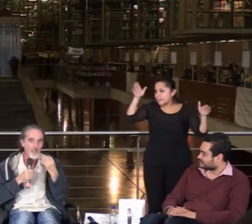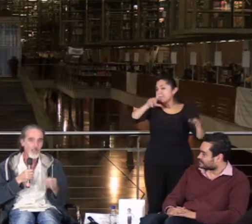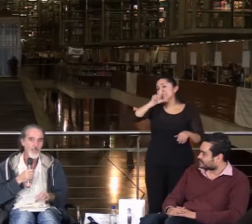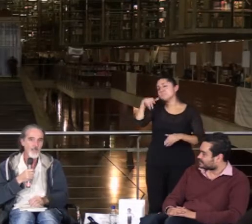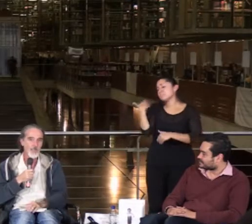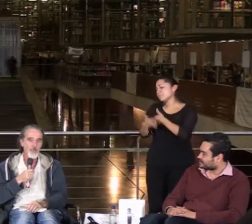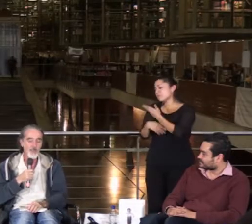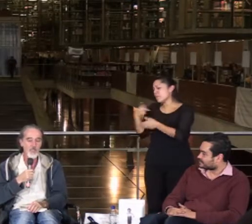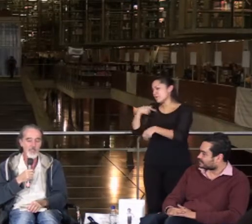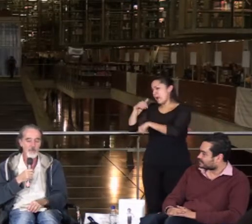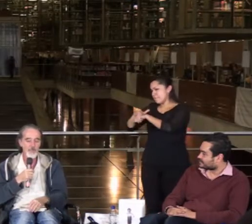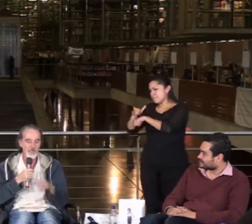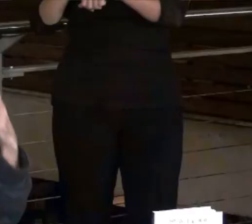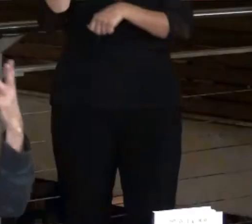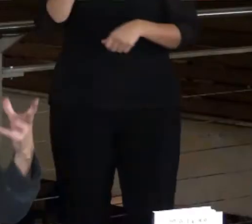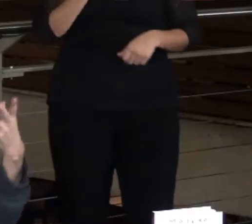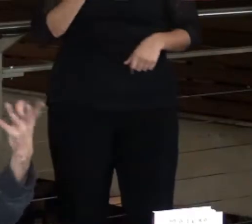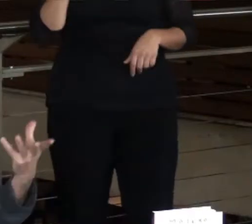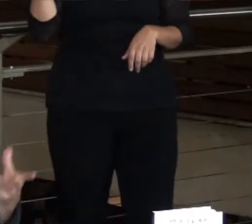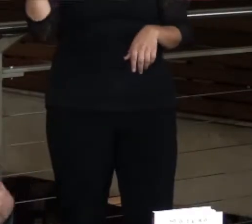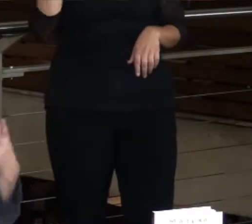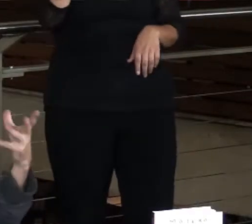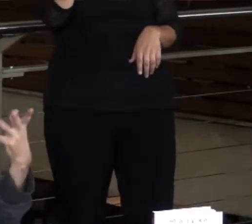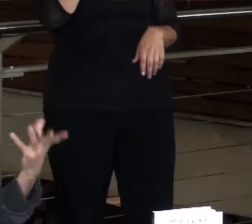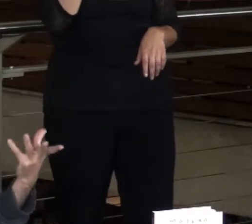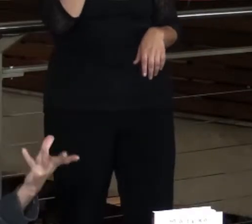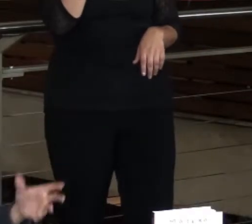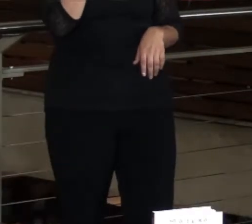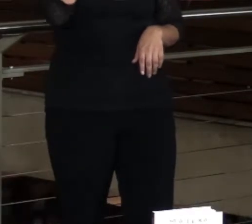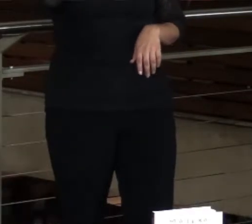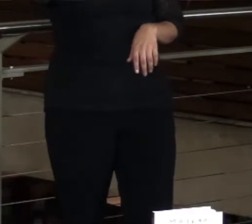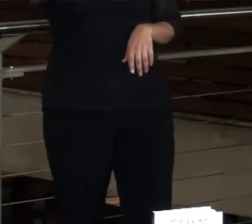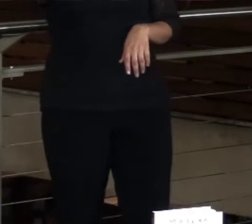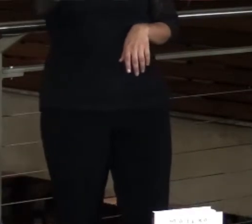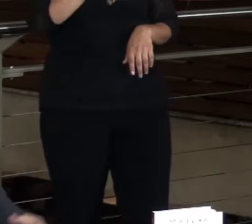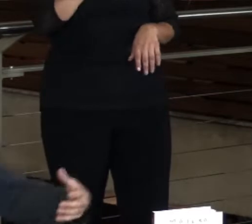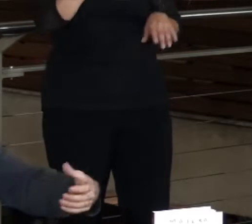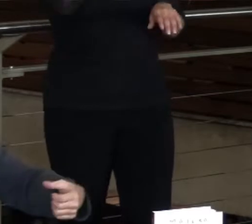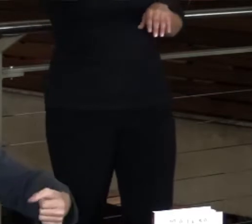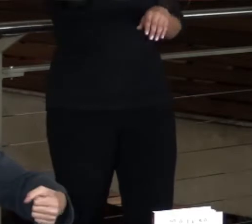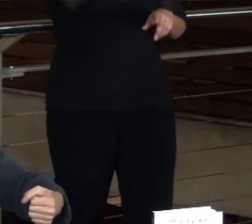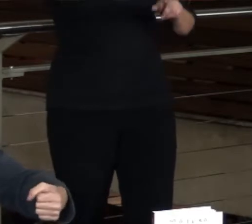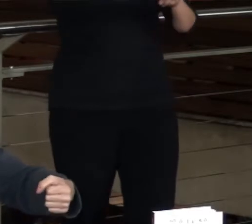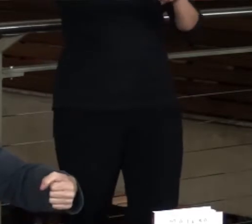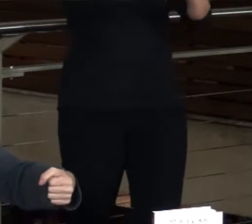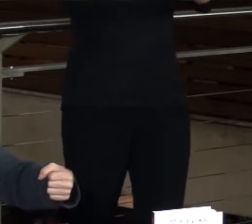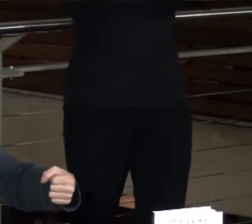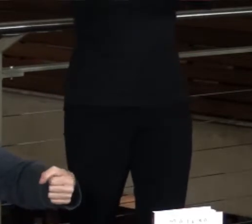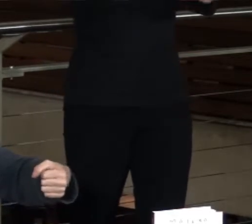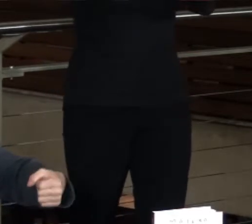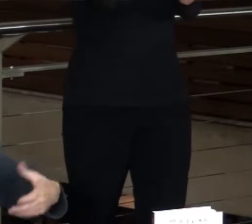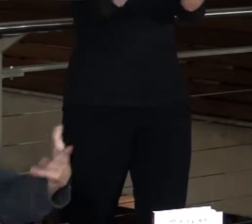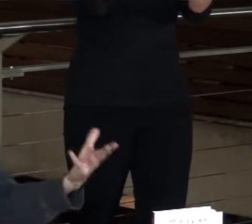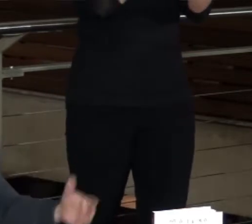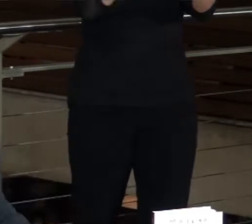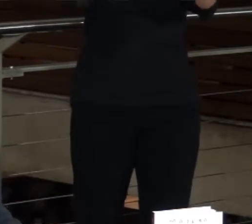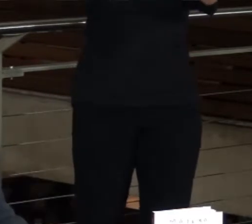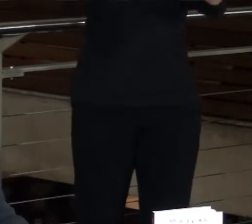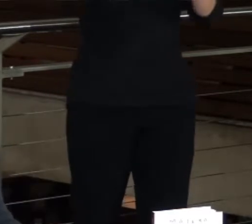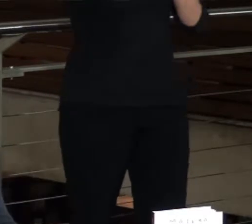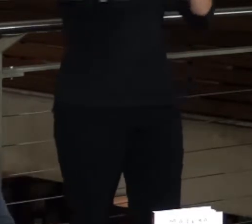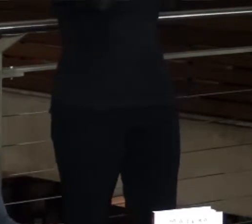y me dijo tenés que empezar a mirar a las águilas desde otro desde otro lado entonces bueno yo estaba con el águila las miraba